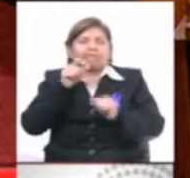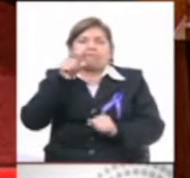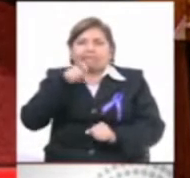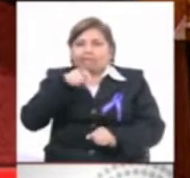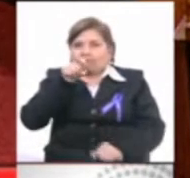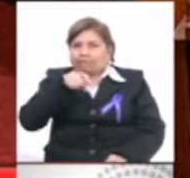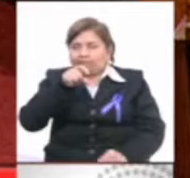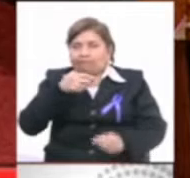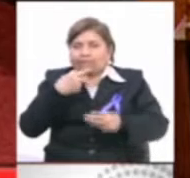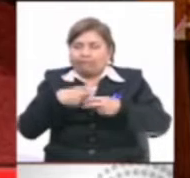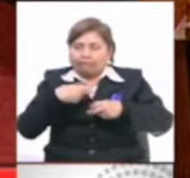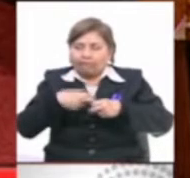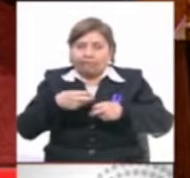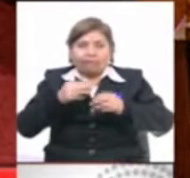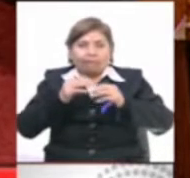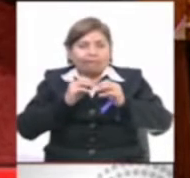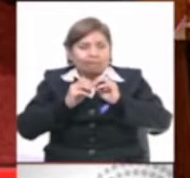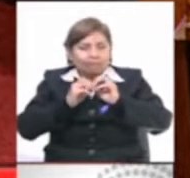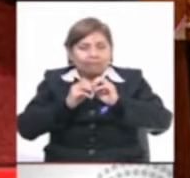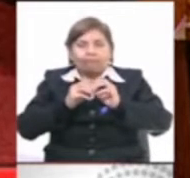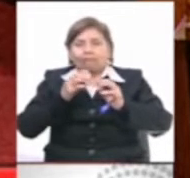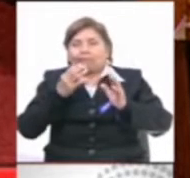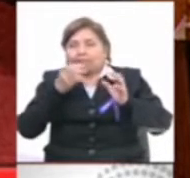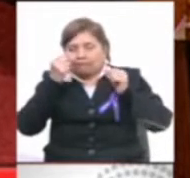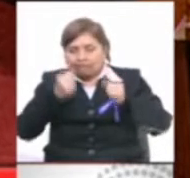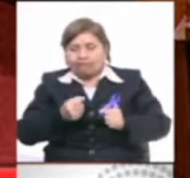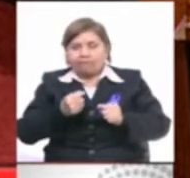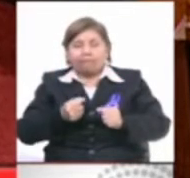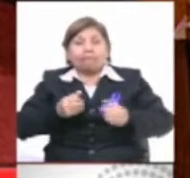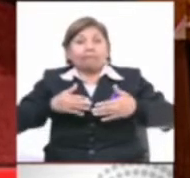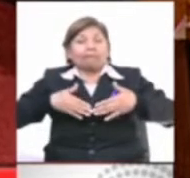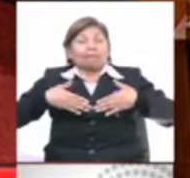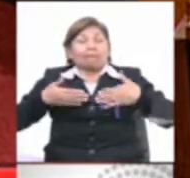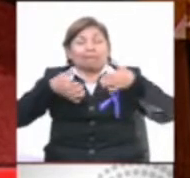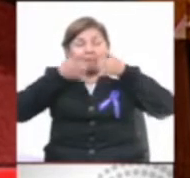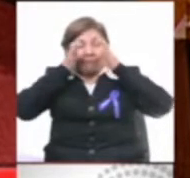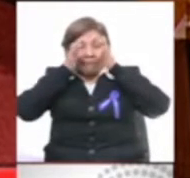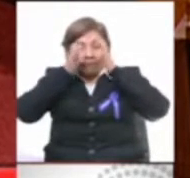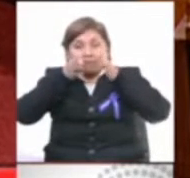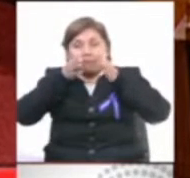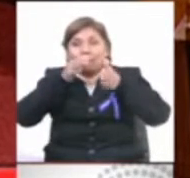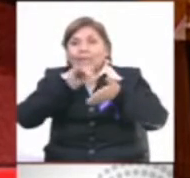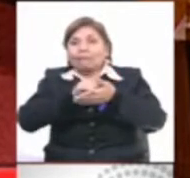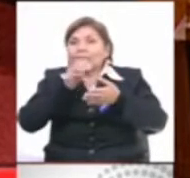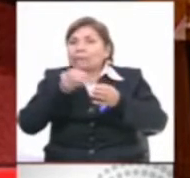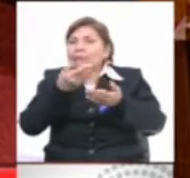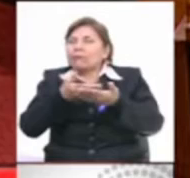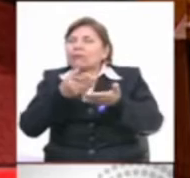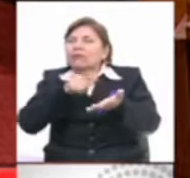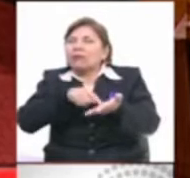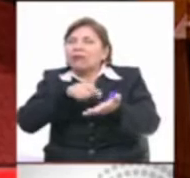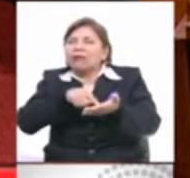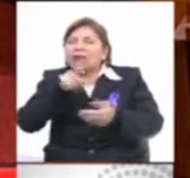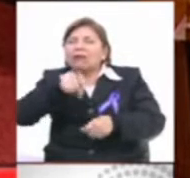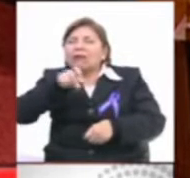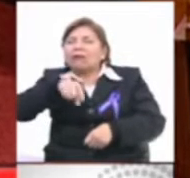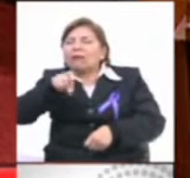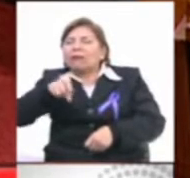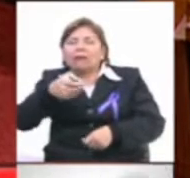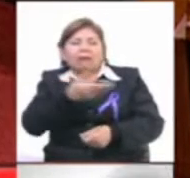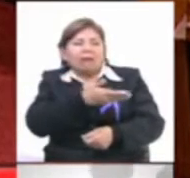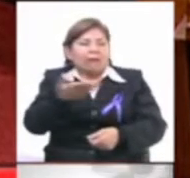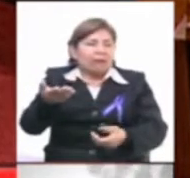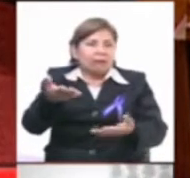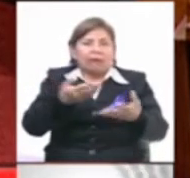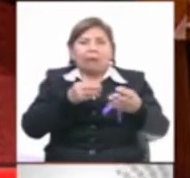necesarios si esperamos construir un Estado solvente que pueda atender debidamente las demandas y garantizar los derechos de